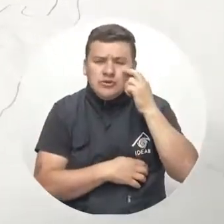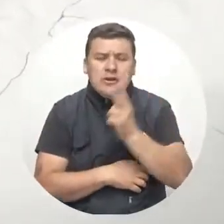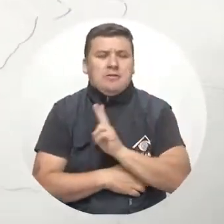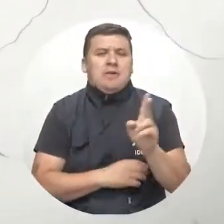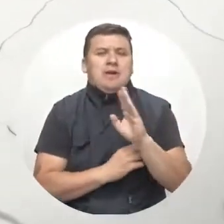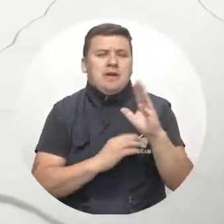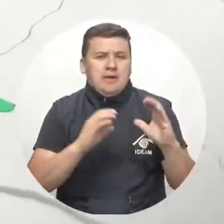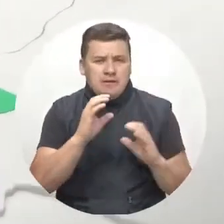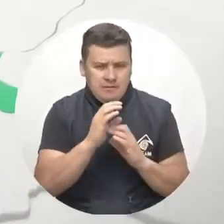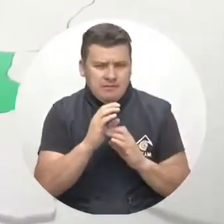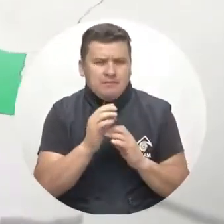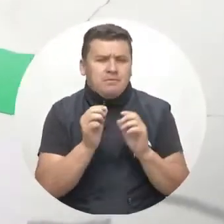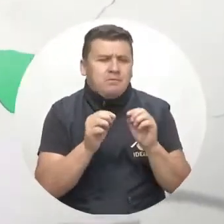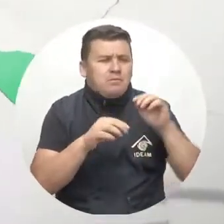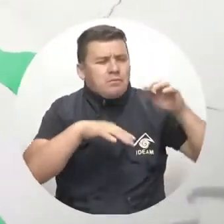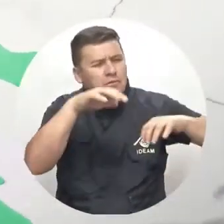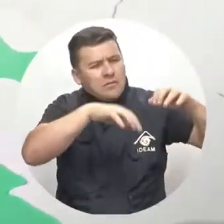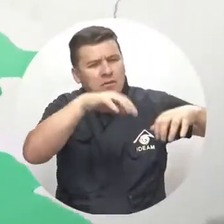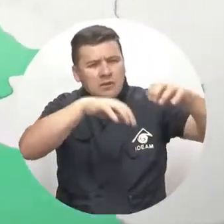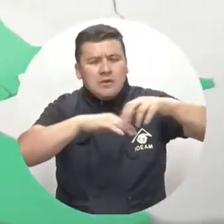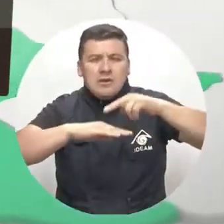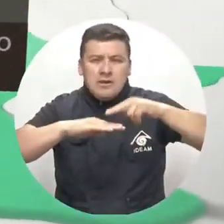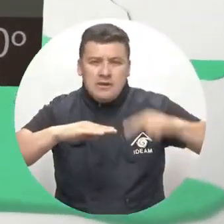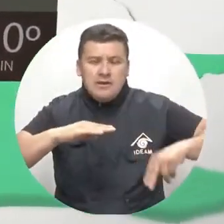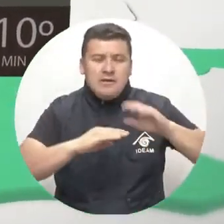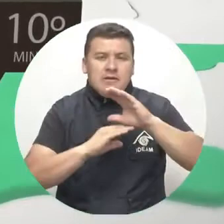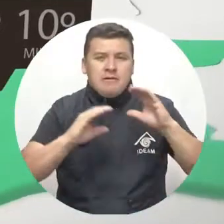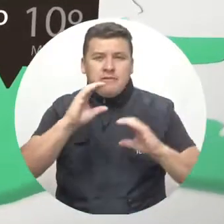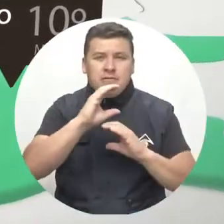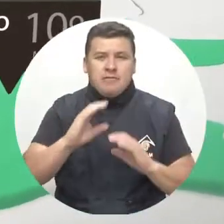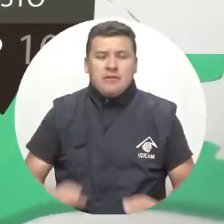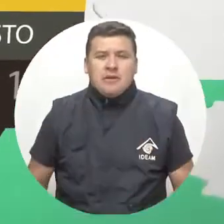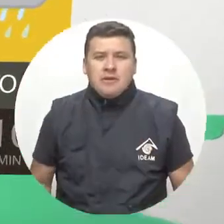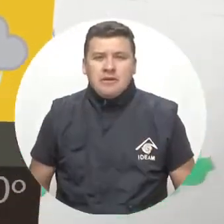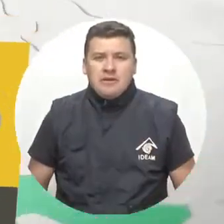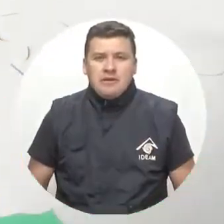Chocó, Valle del Cauca y con menor intensidad en Nariño y Cauca.